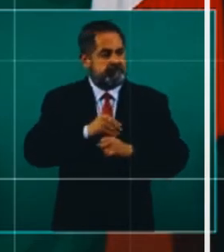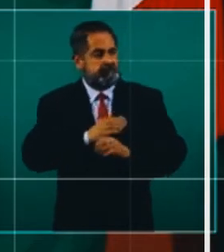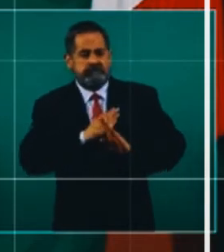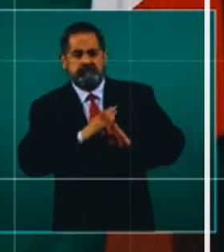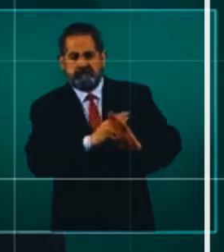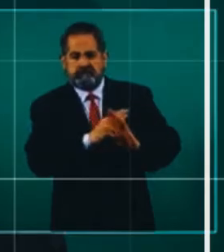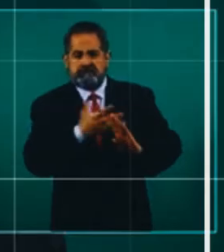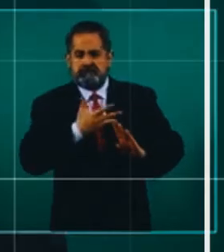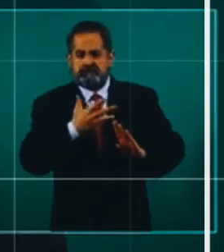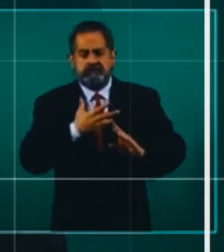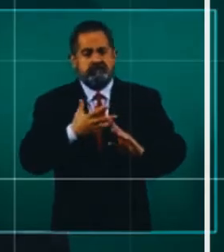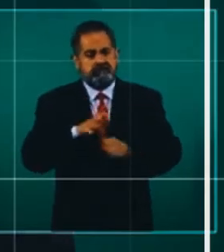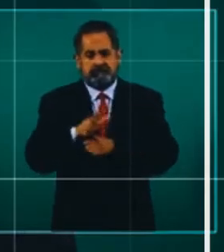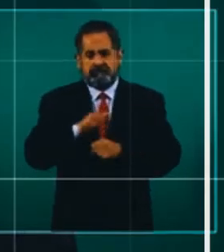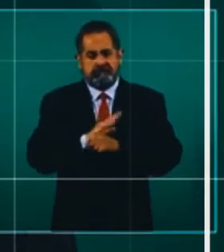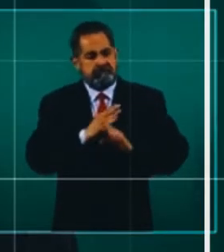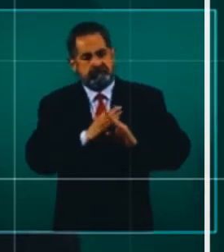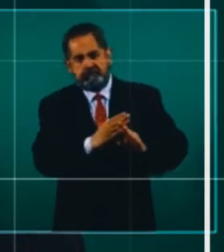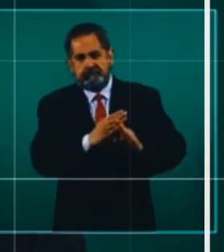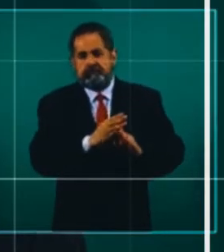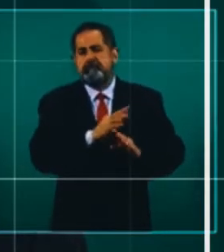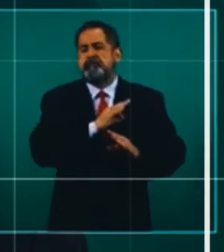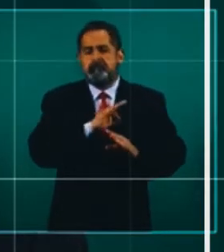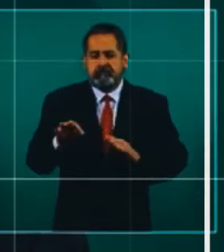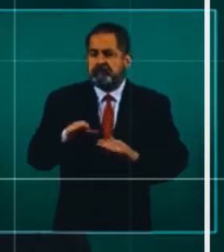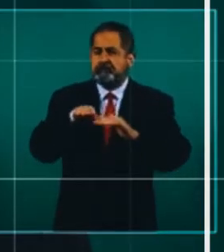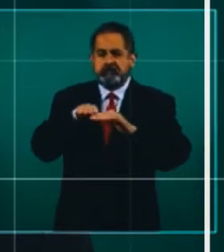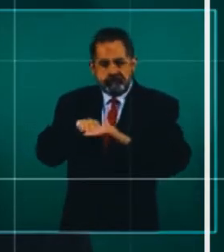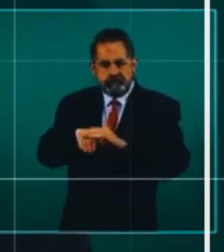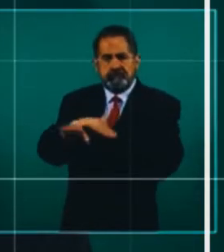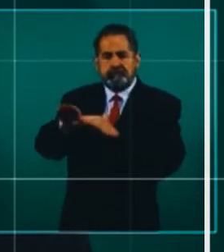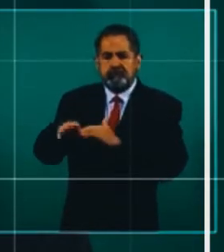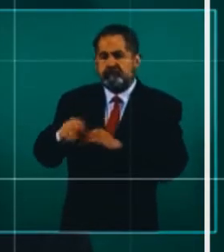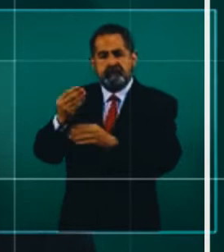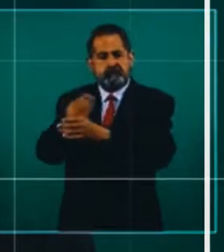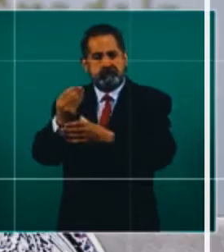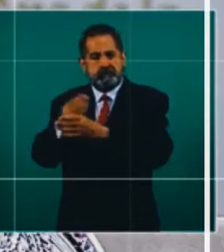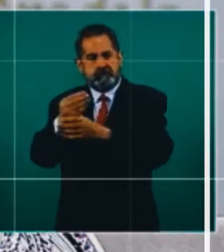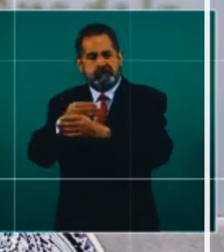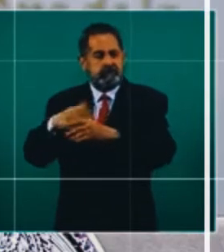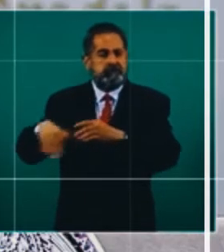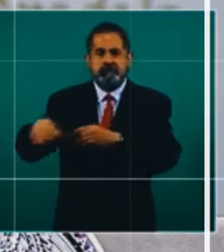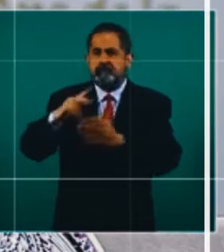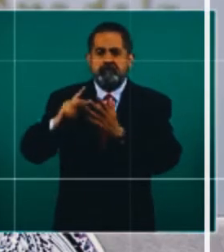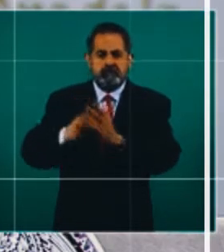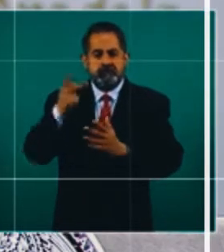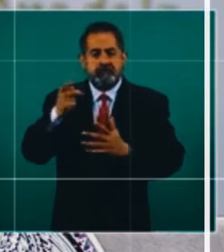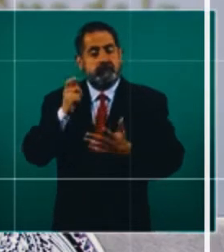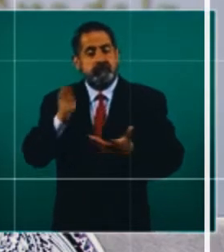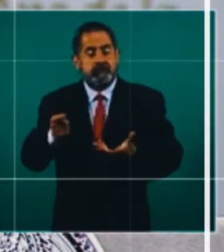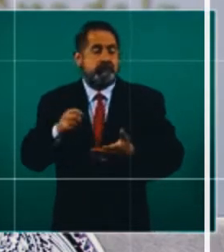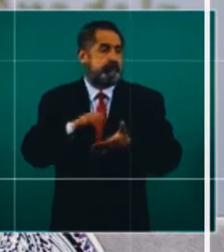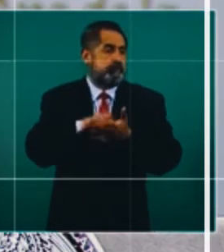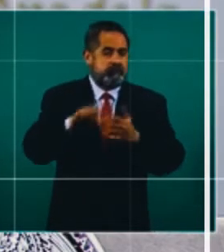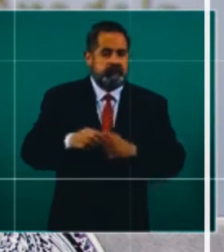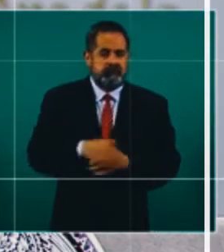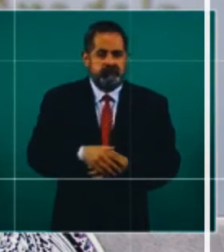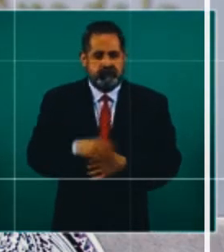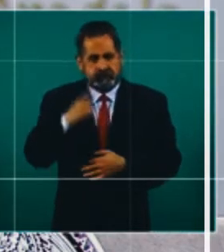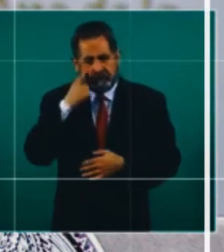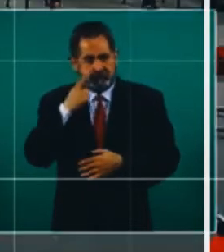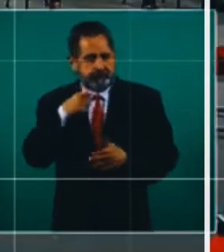protección inmunológica, y podrán reintegrarse a las clases. Esto quiere decir que, por ejemplo, en el primer